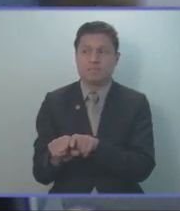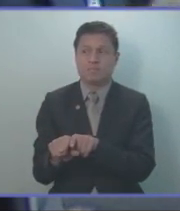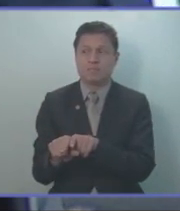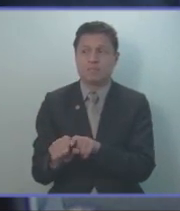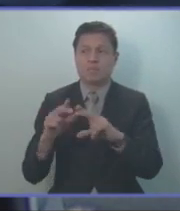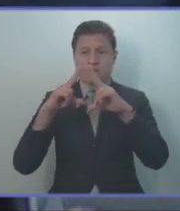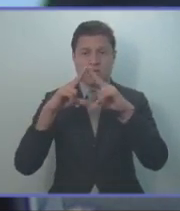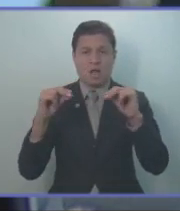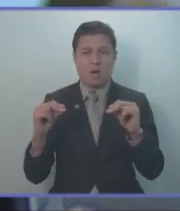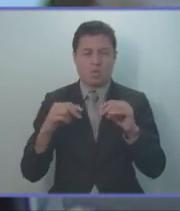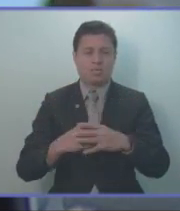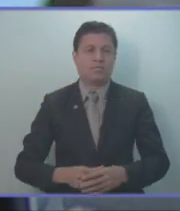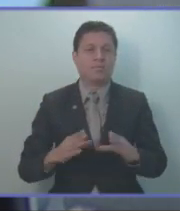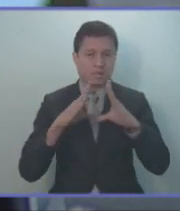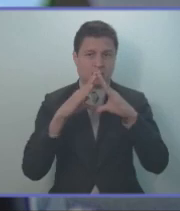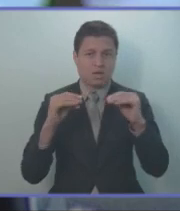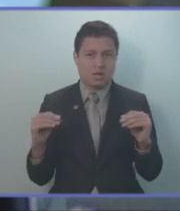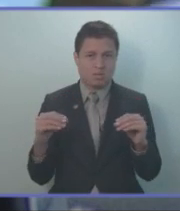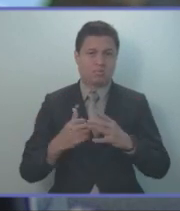de Nicaragua.